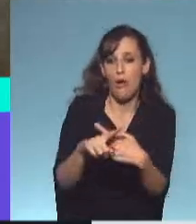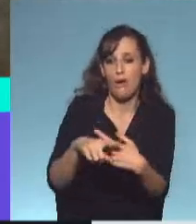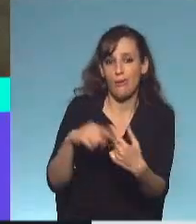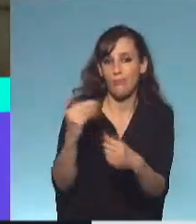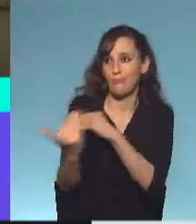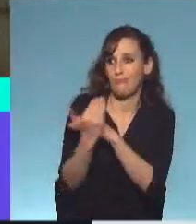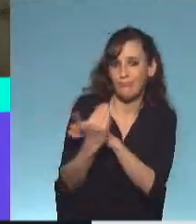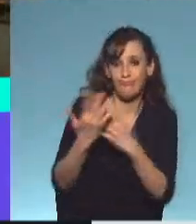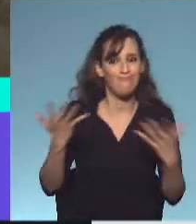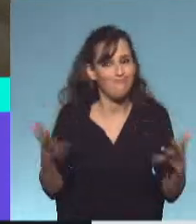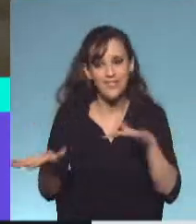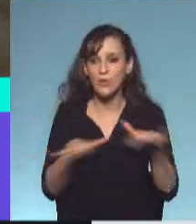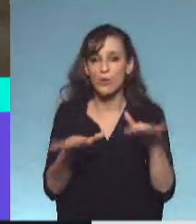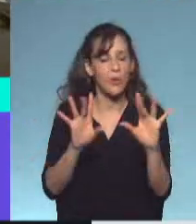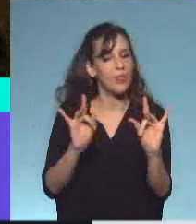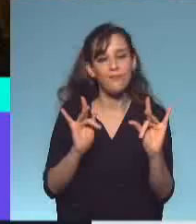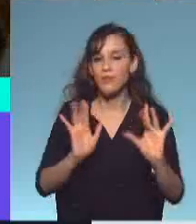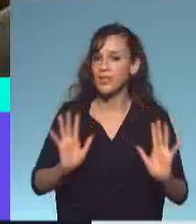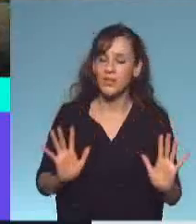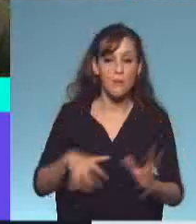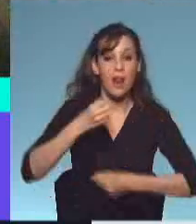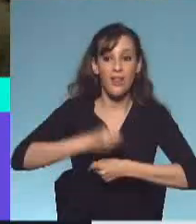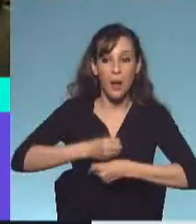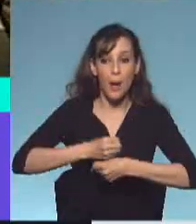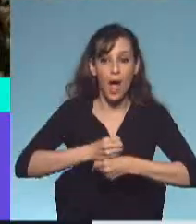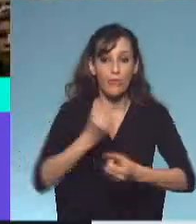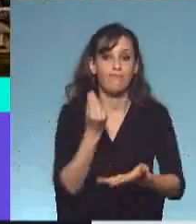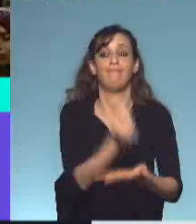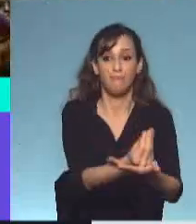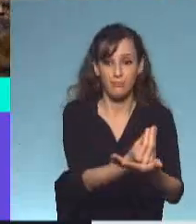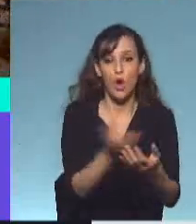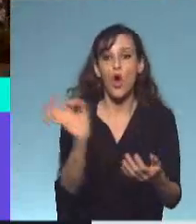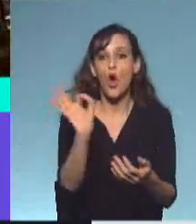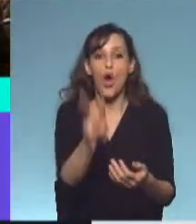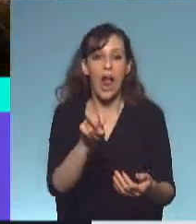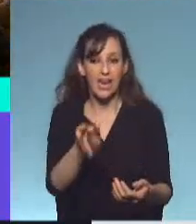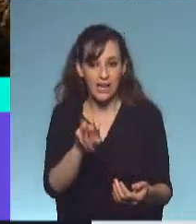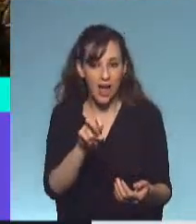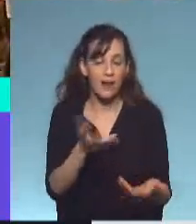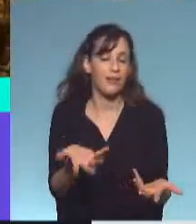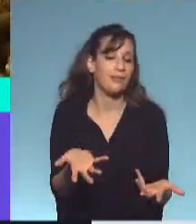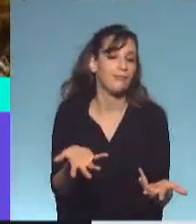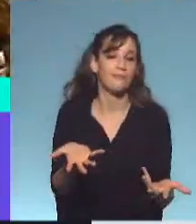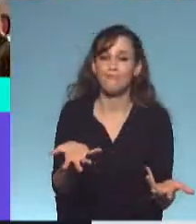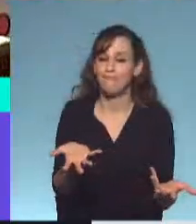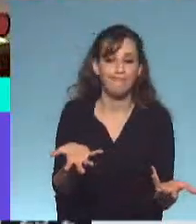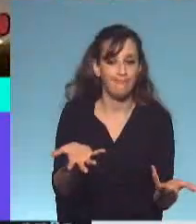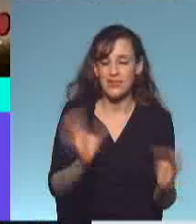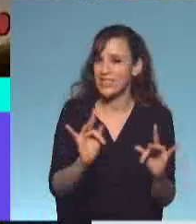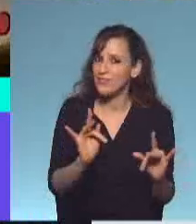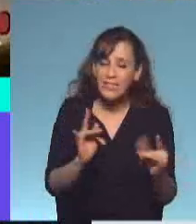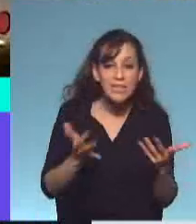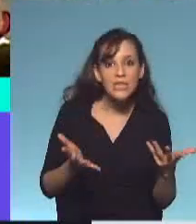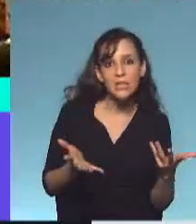que la situación se hace cada vez más difícil para encontrar trabajo para poder alquilar por fuera relación tan